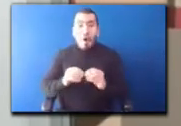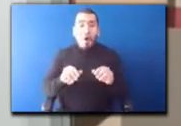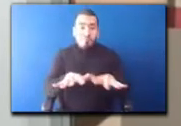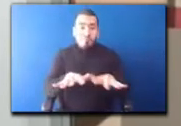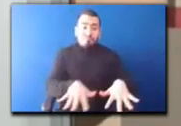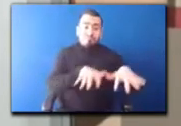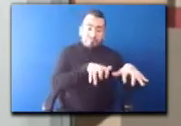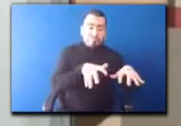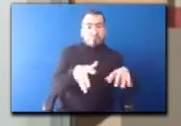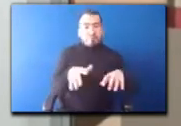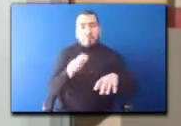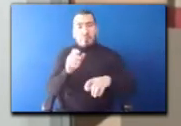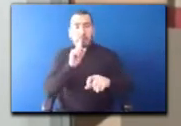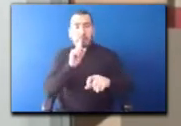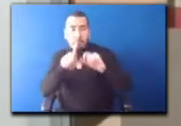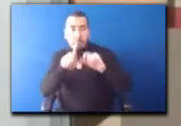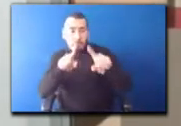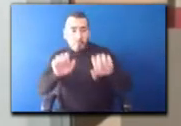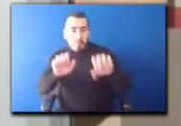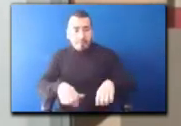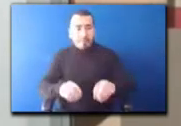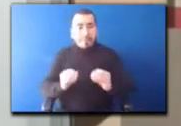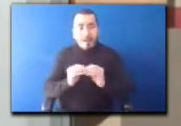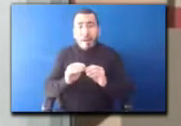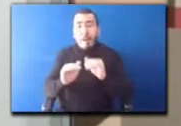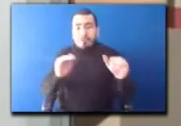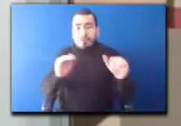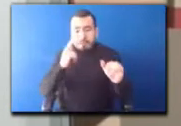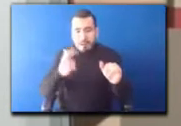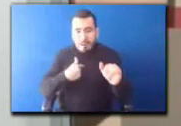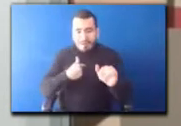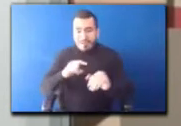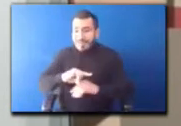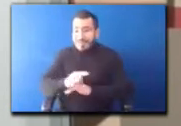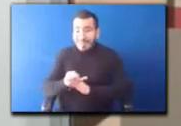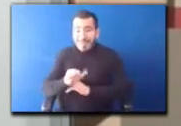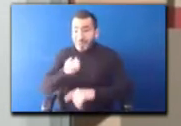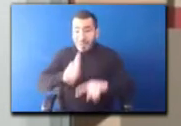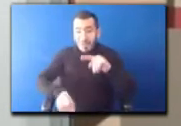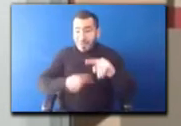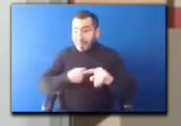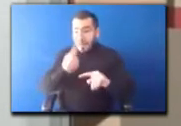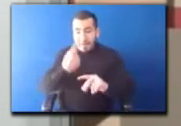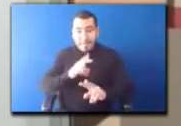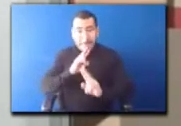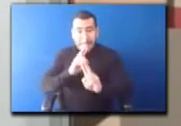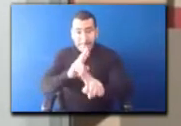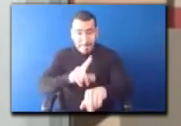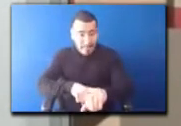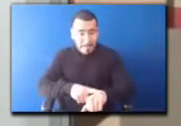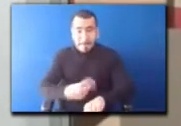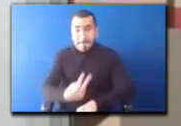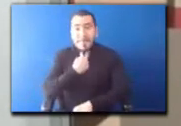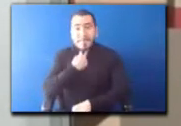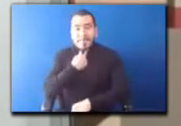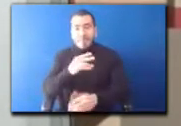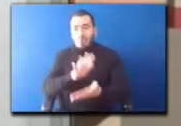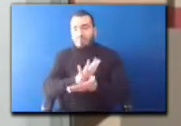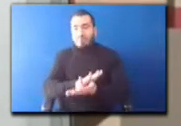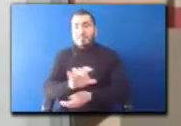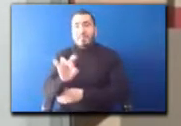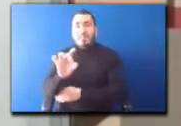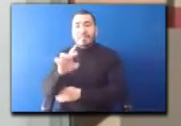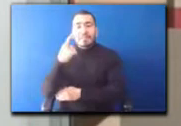ser resueltas durante el conversatorio serán respondidas por la Superintendencia Financiera dentro de los 15 días siguientes a